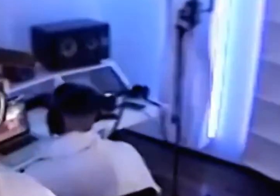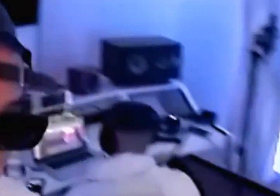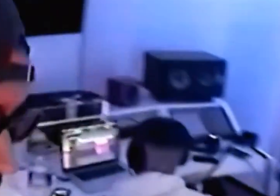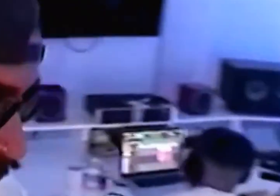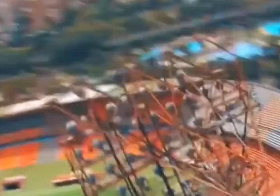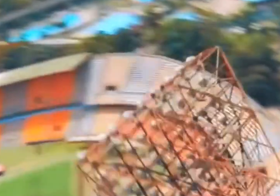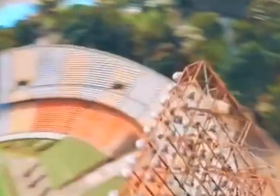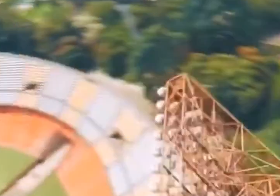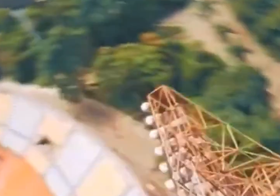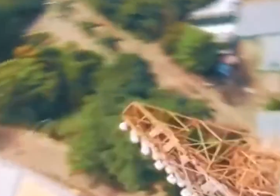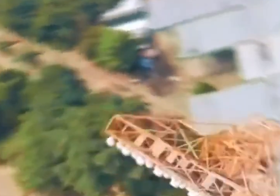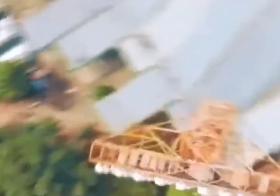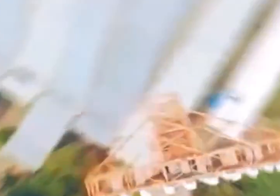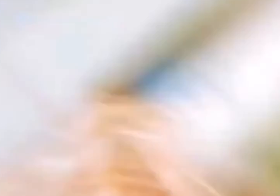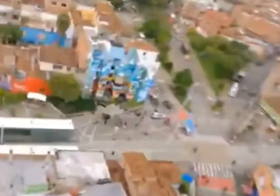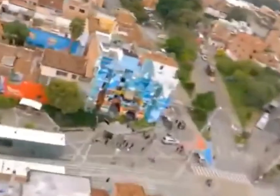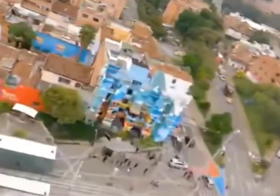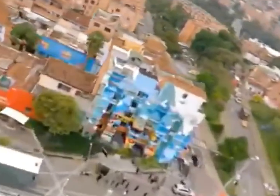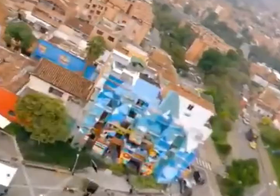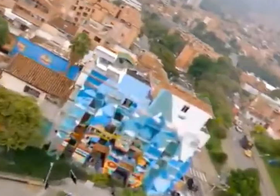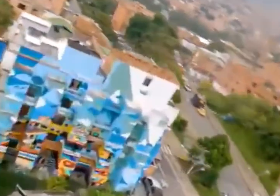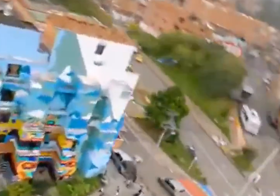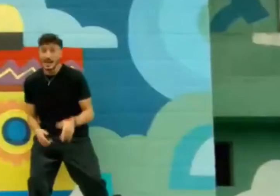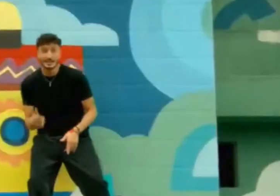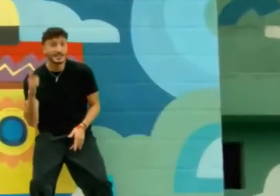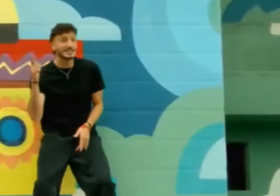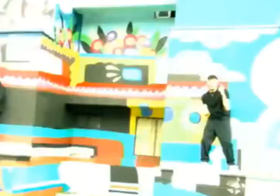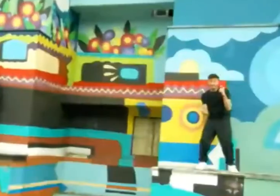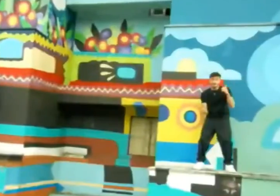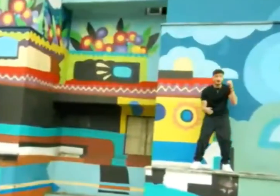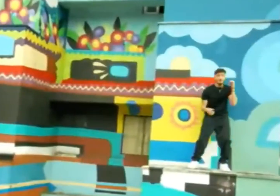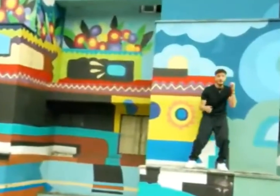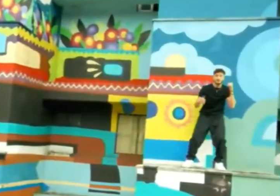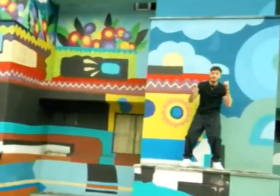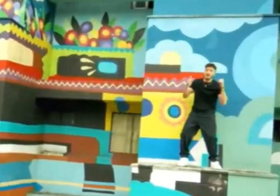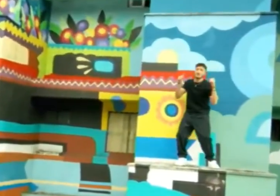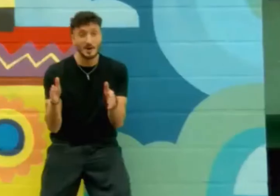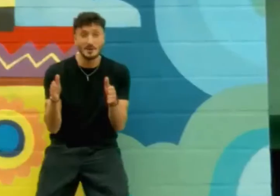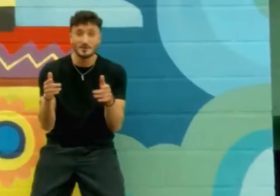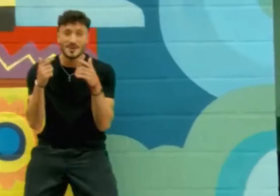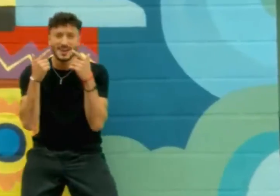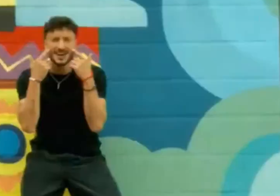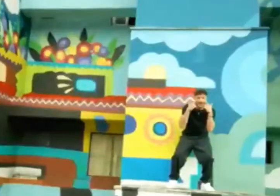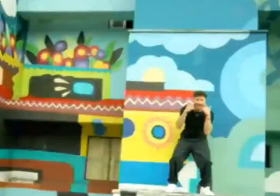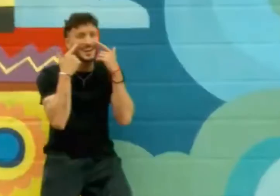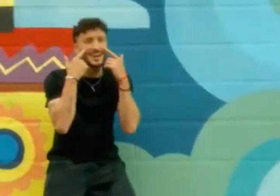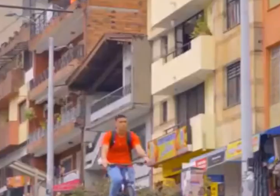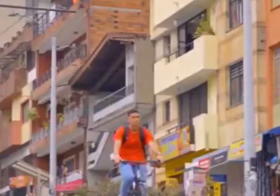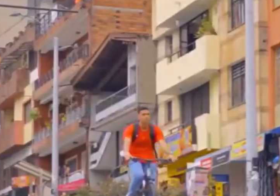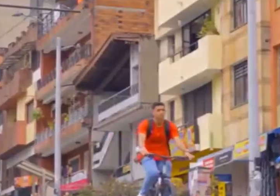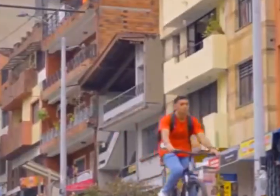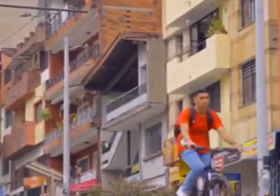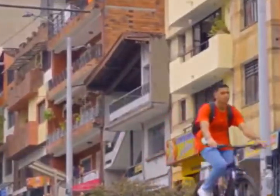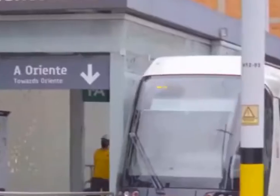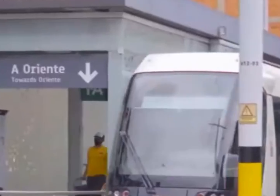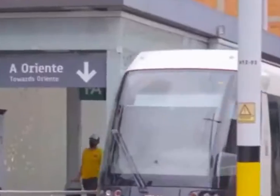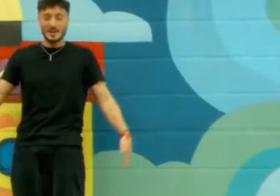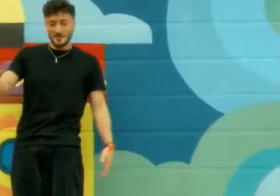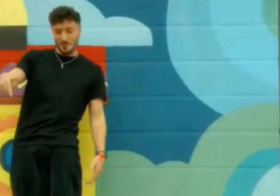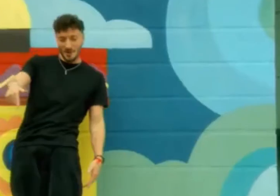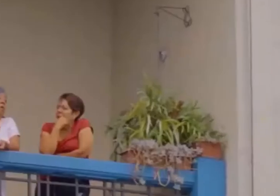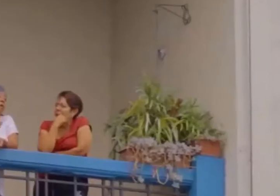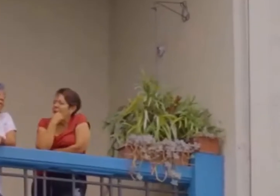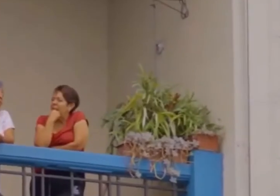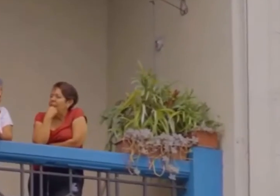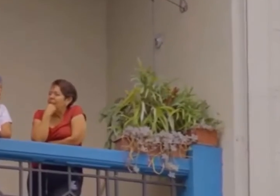mi barrio. Y el paisa es una chimba, sino que me parta un Cuando rayo. soñar y crecer, mi Dice. mamá y mi papá me vieron. Y